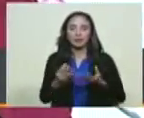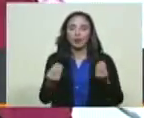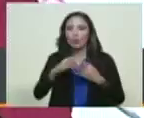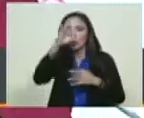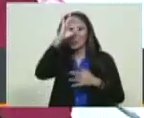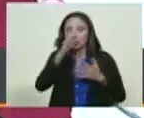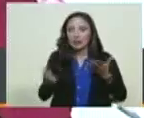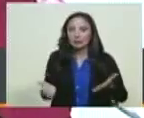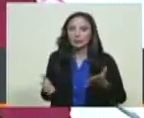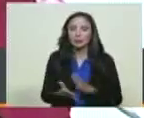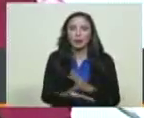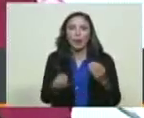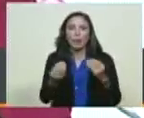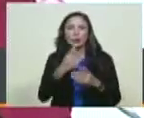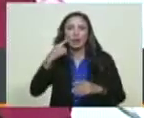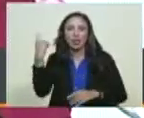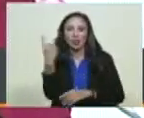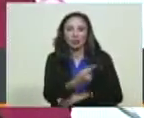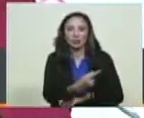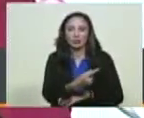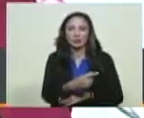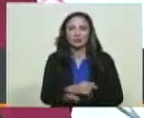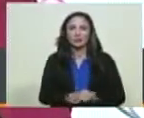a una feroz dictadura